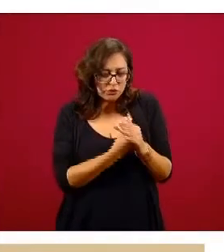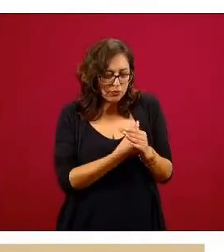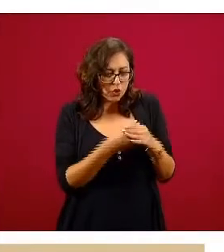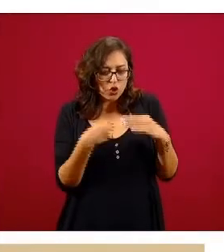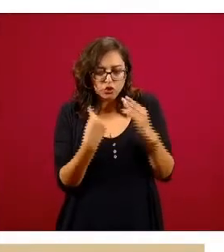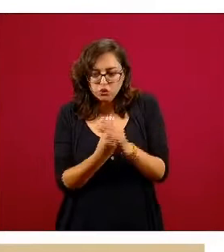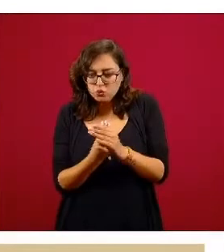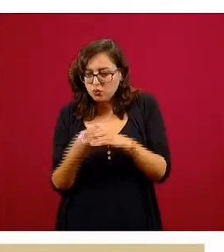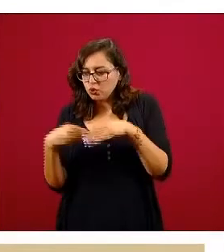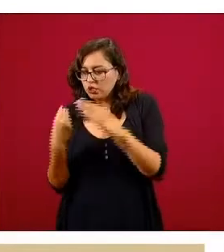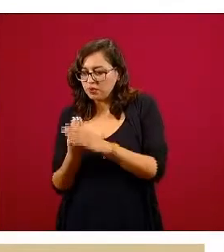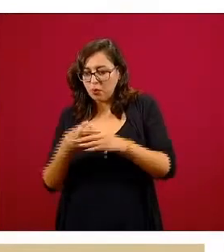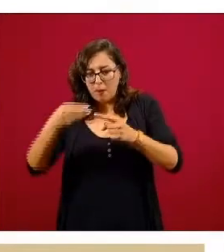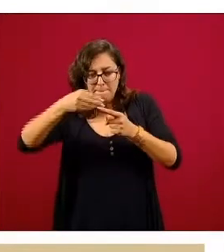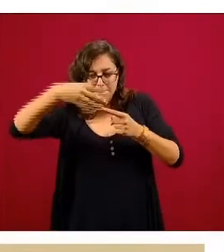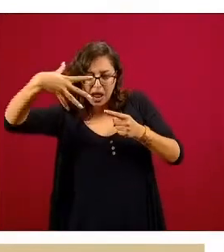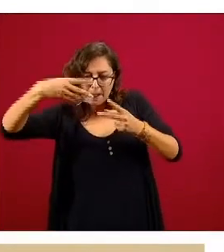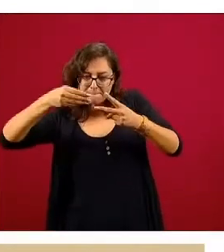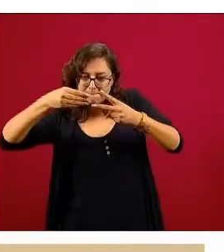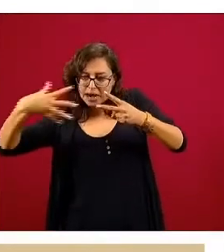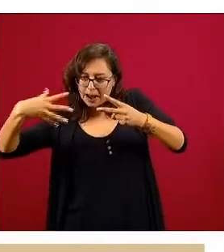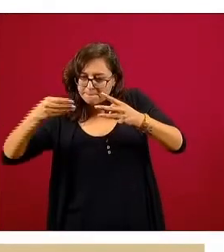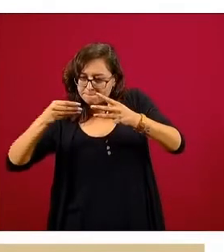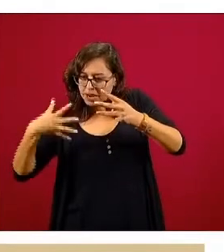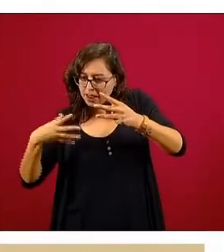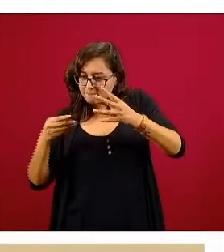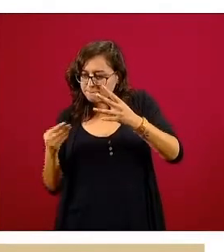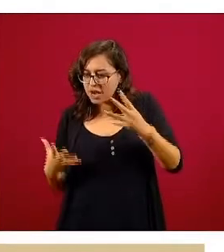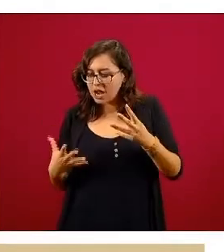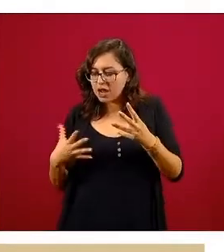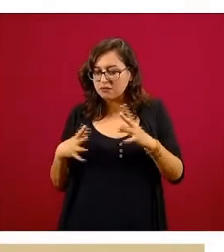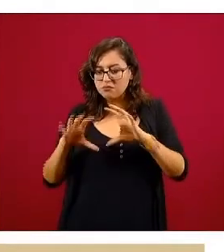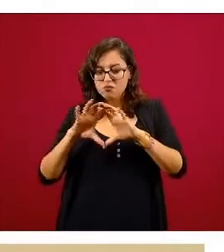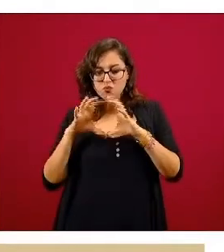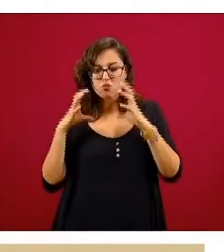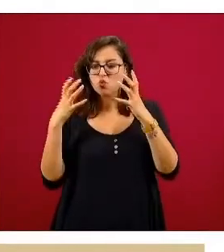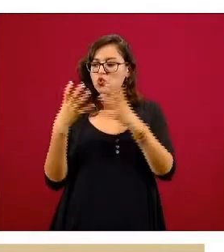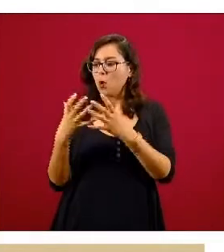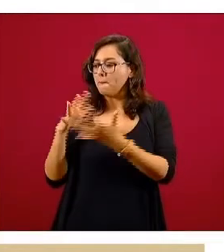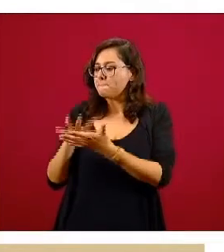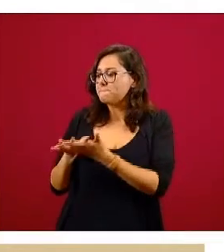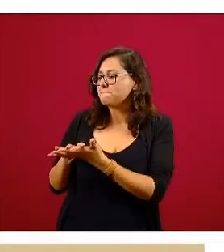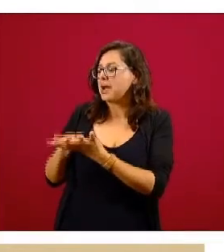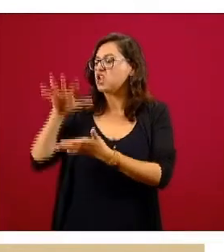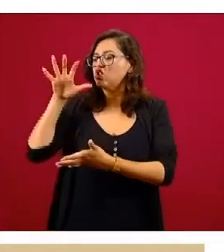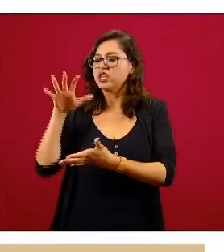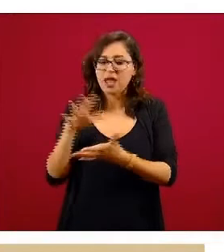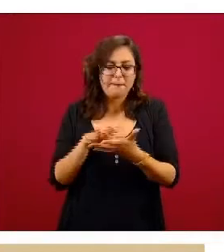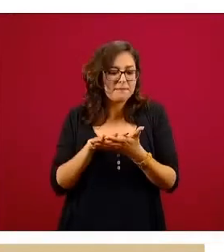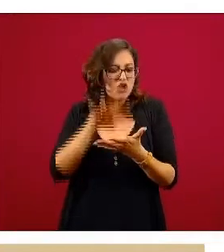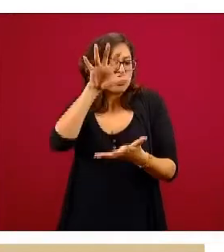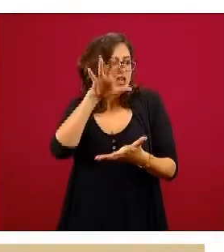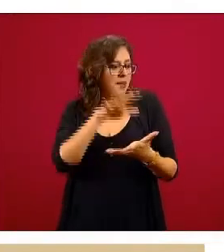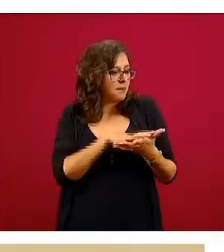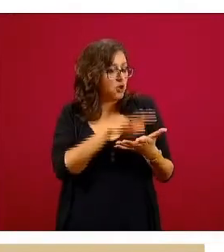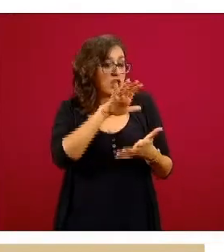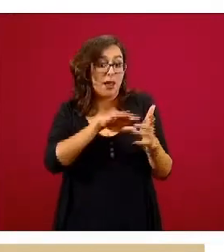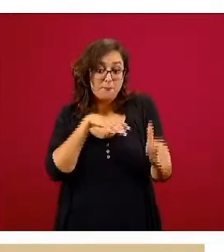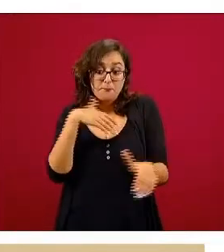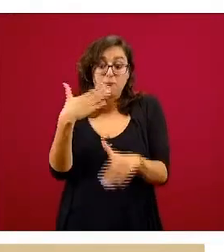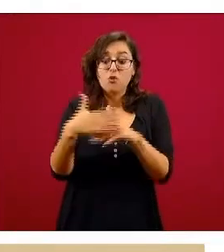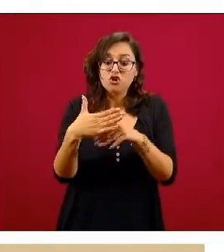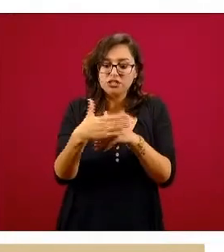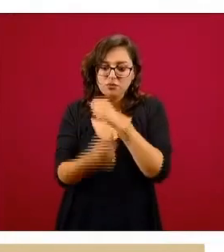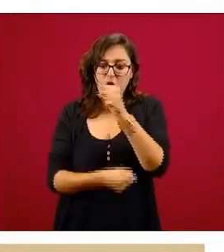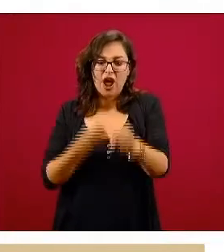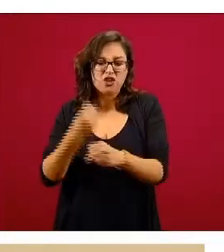subtipos y cepas que más probablemente circularán en el mundo en la siguiente temporada de influenza. Para el